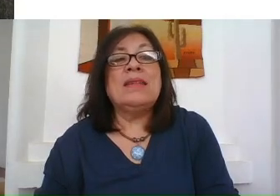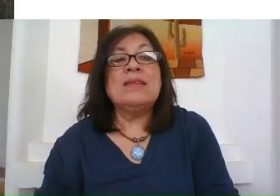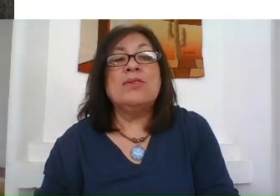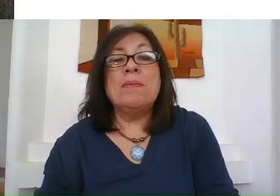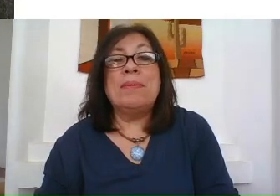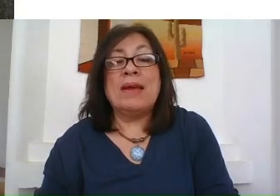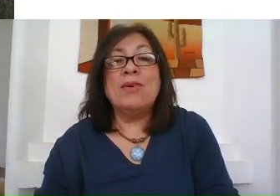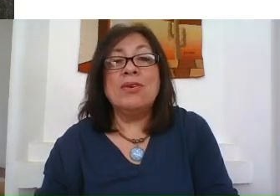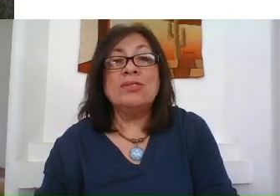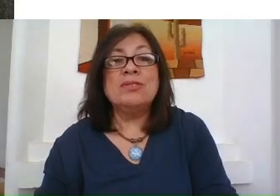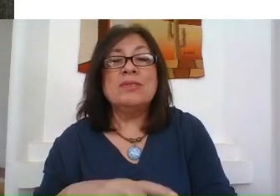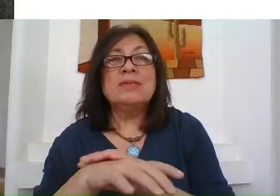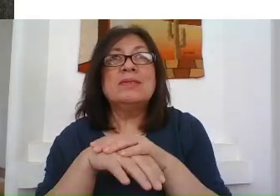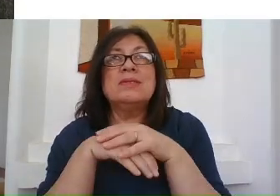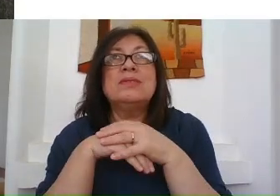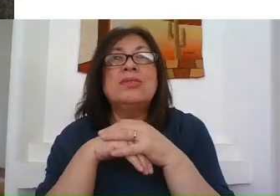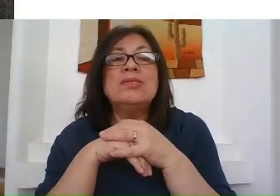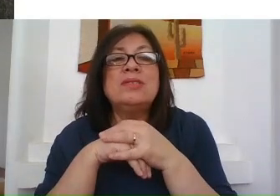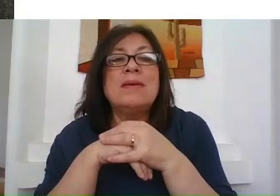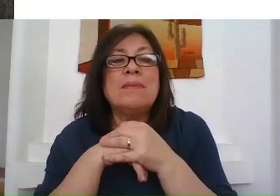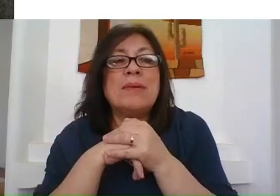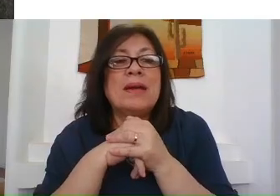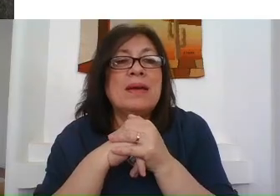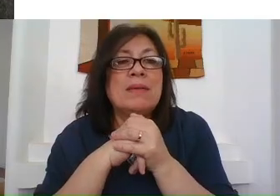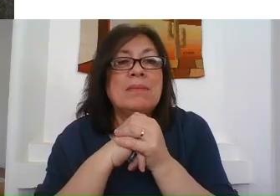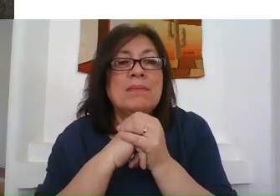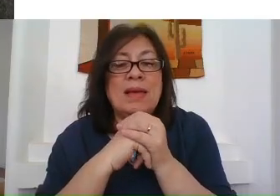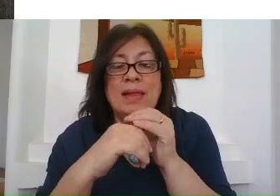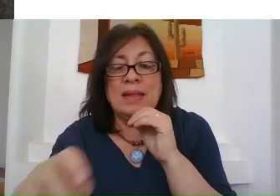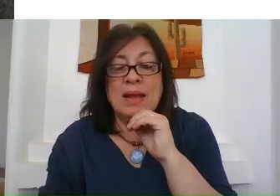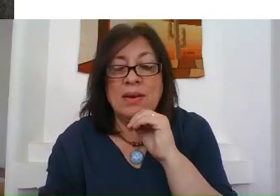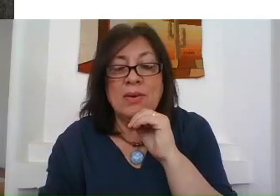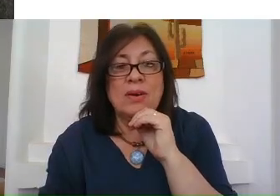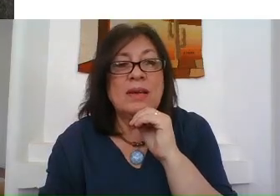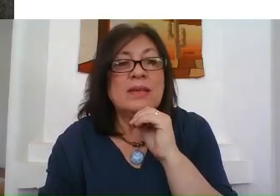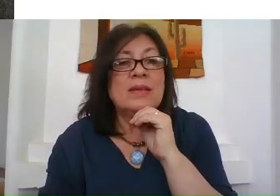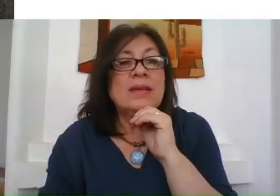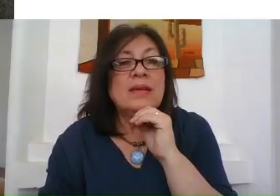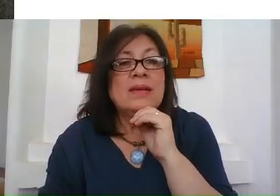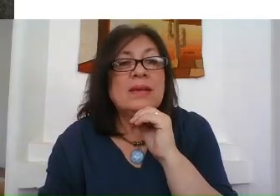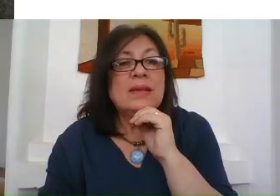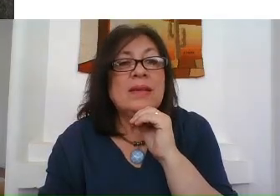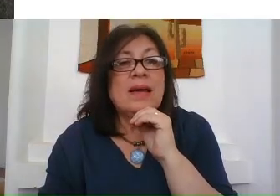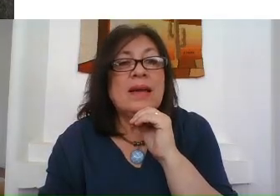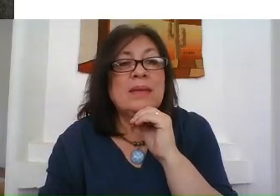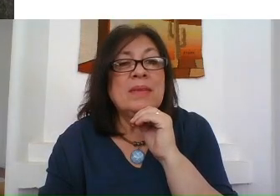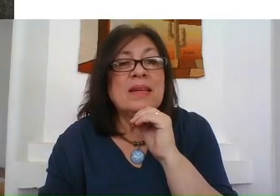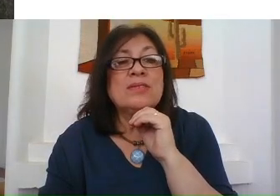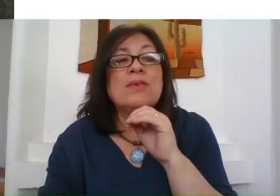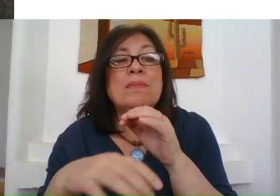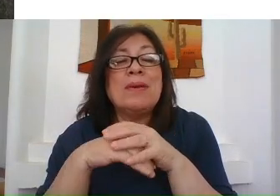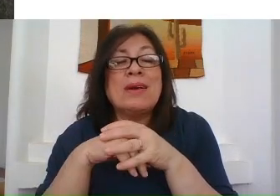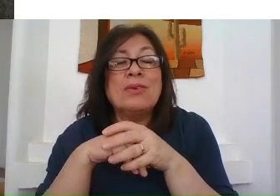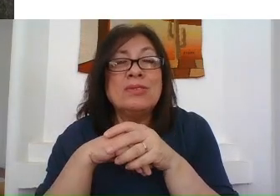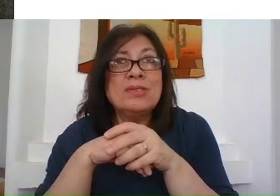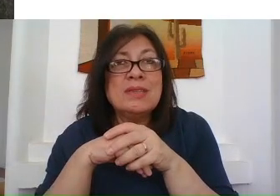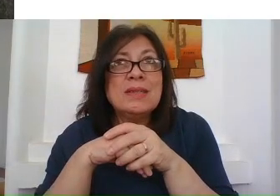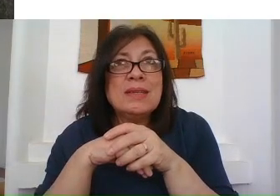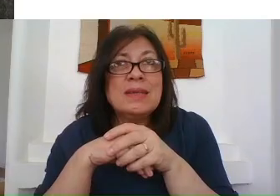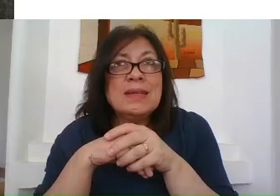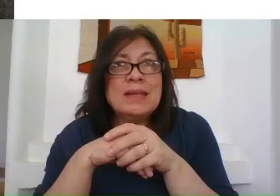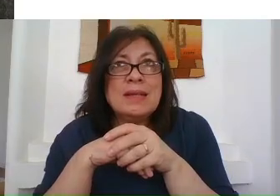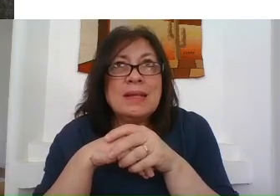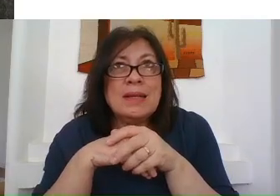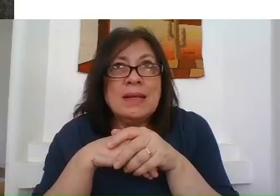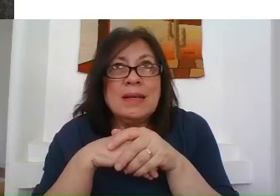la imitación precoz. Yo siempre me detengo en la imitación precoz